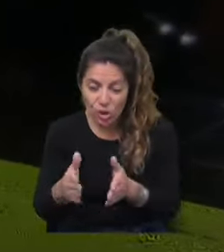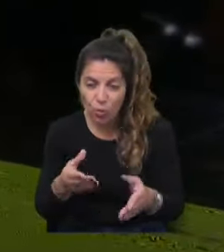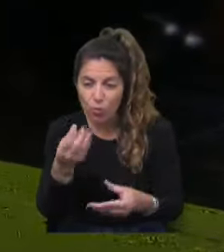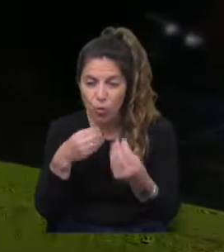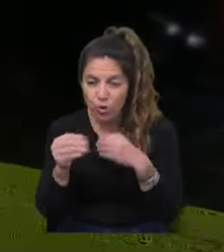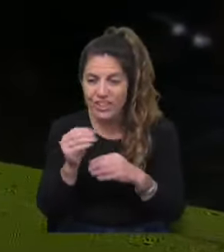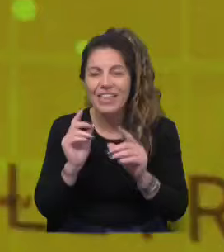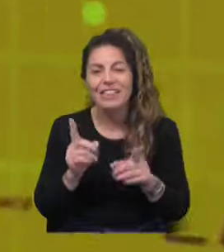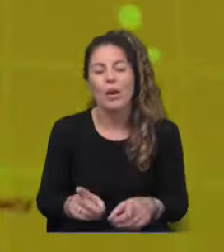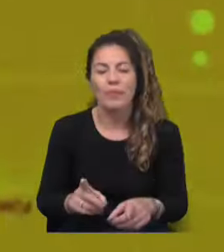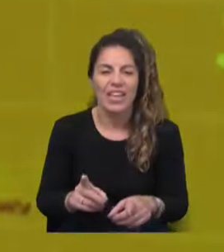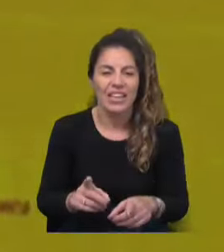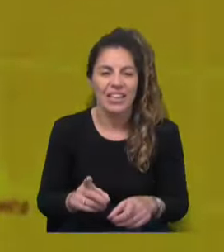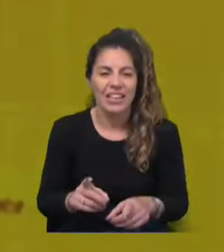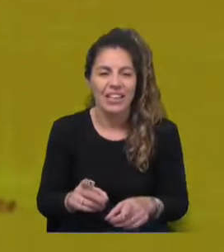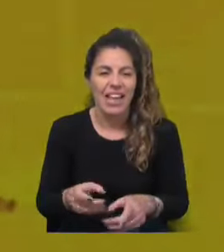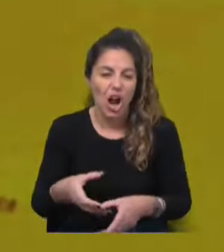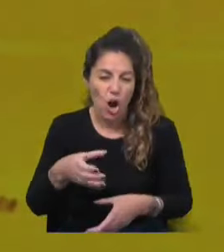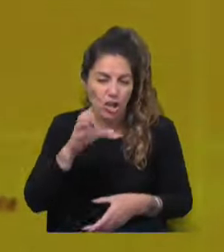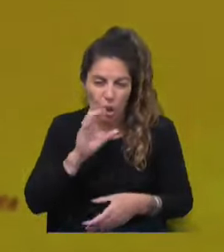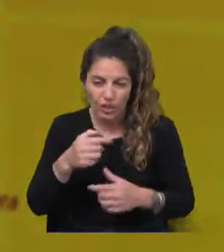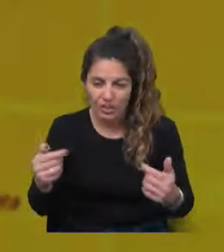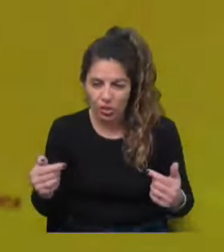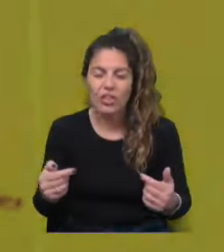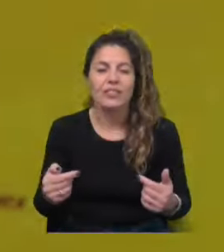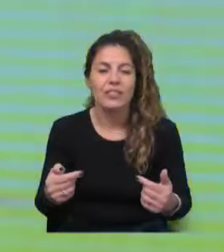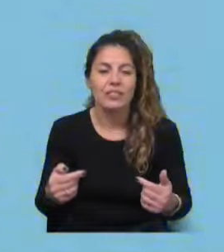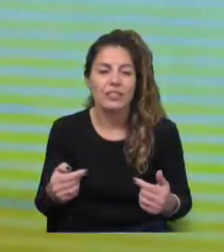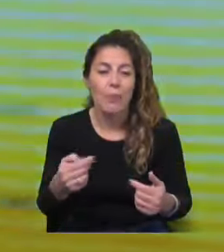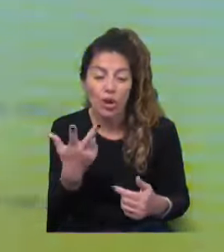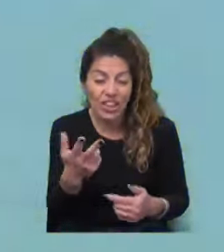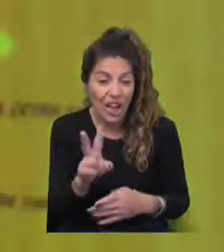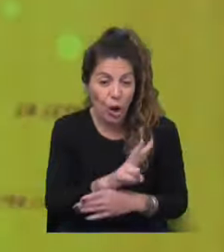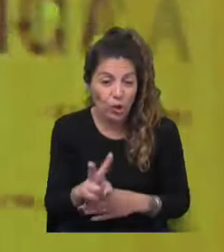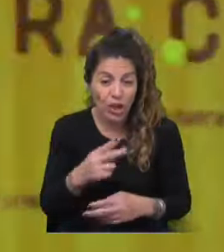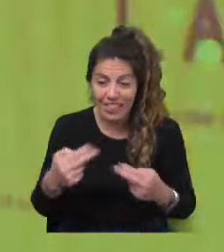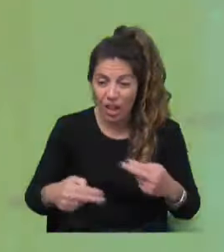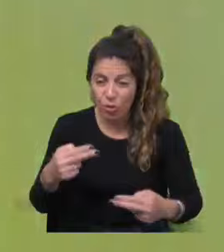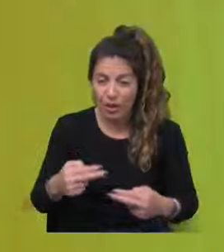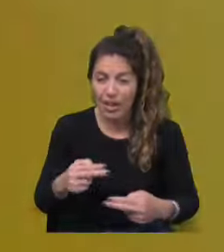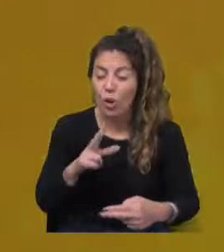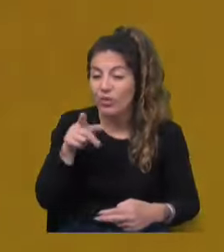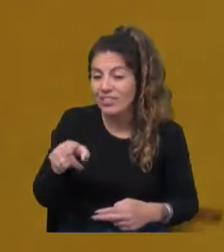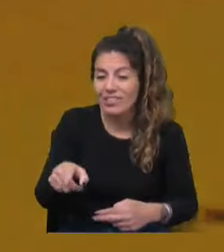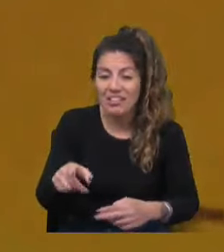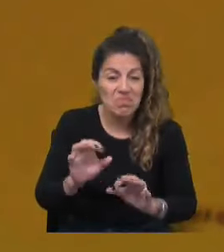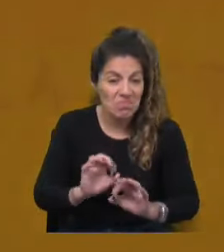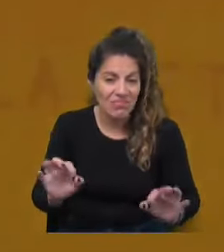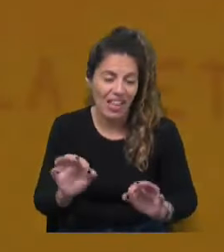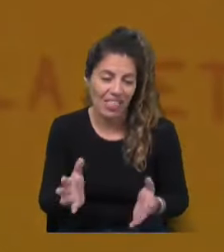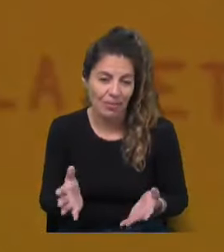y también creo que iba a licores, algo vermú, de eso, sí. Vermú, o sea, pasó por tres controles de aduana, y como dice